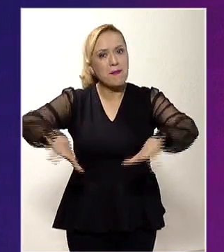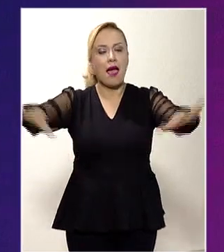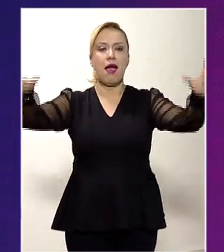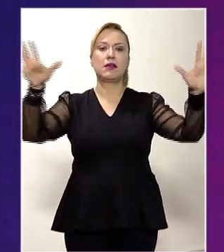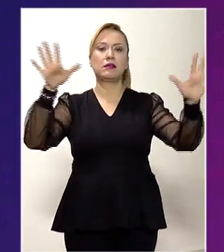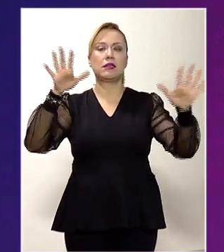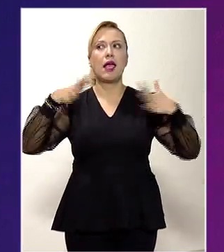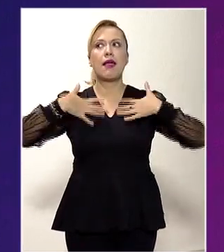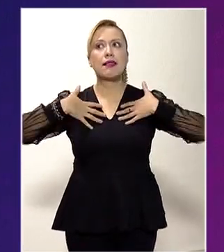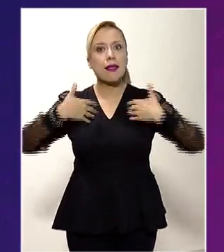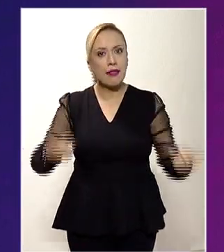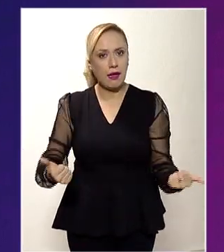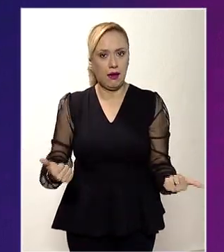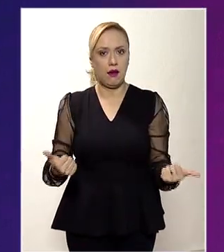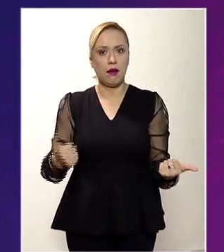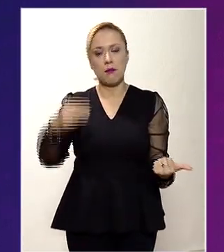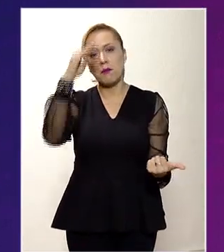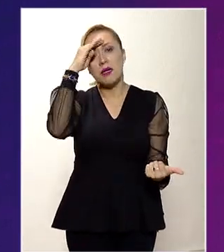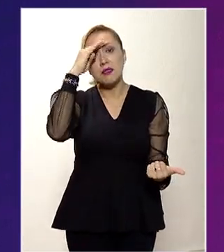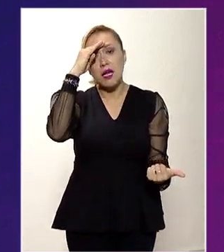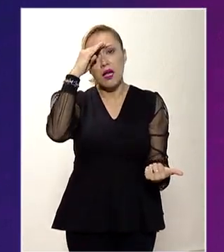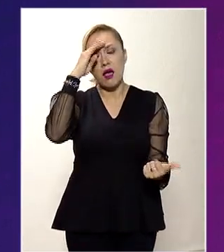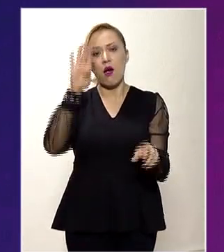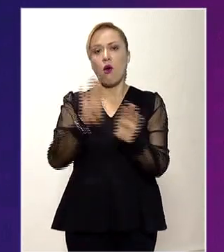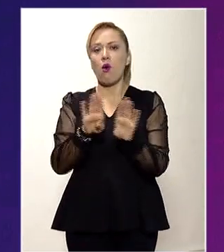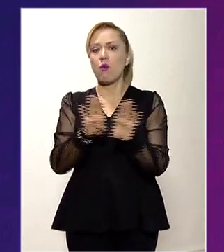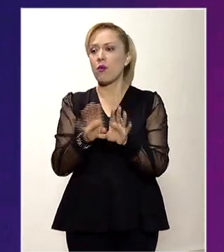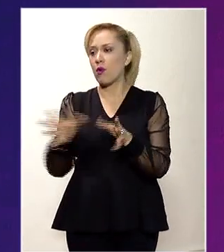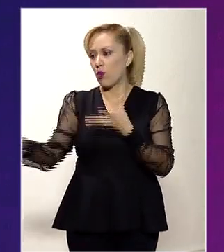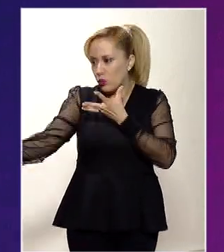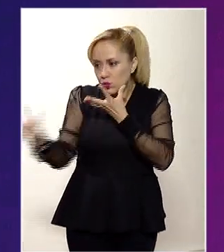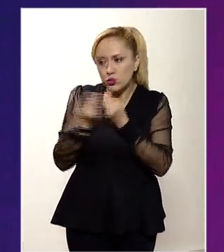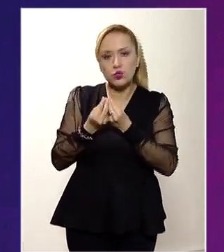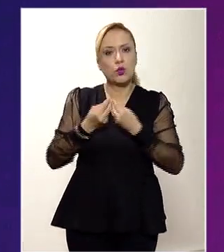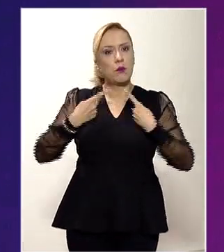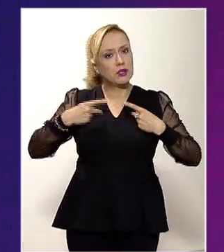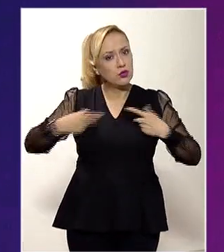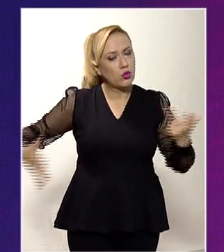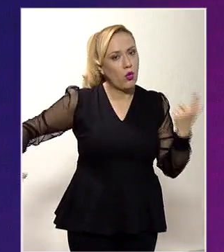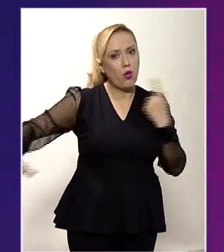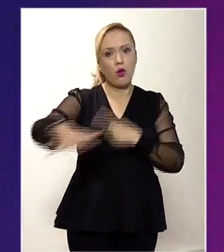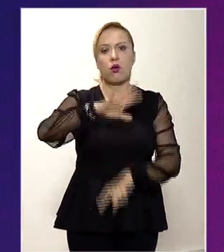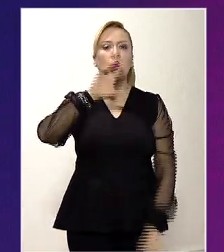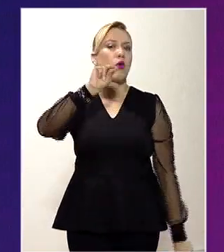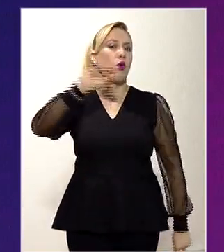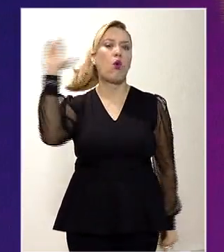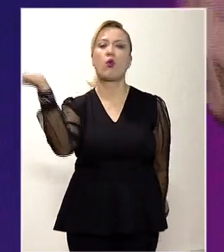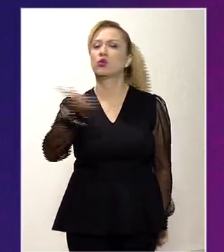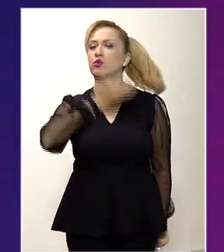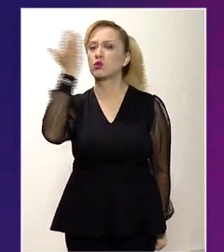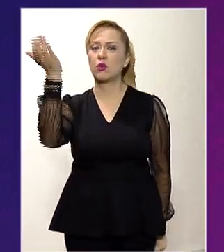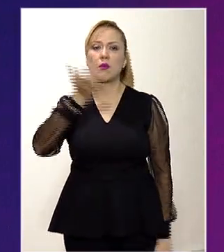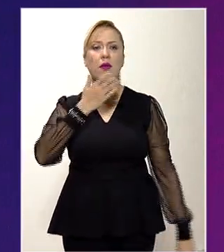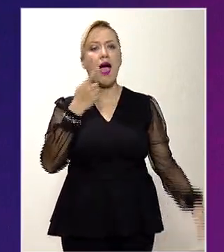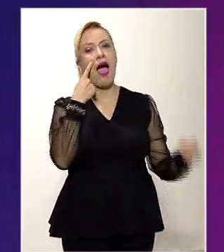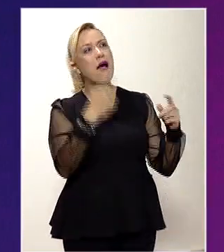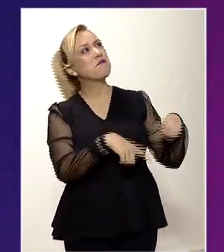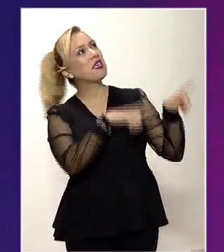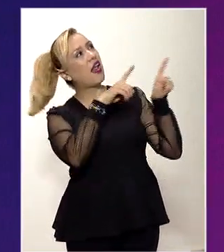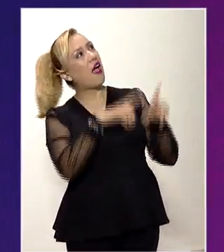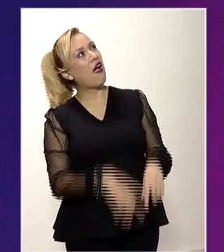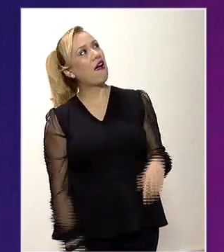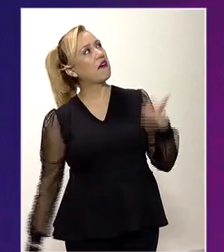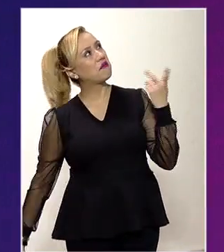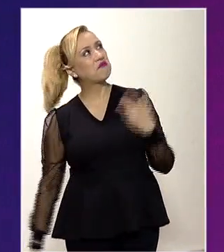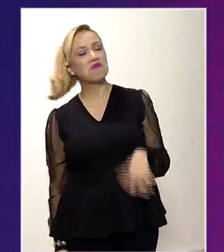que empezar a pensar en políticas que involucren a la sociedad como parte de esto y que no normalicen, ¿no? O sea, no ver un fotovolante y ya es como, vemos